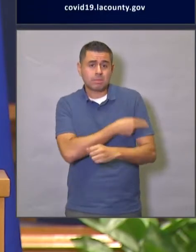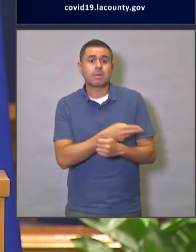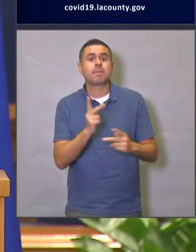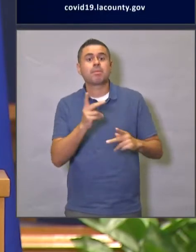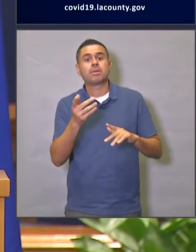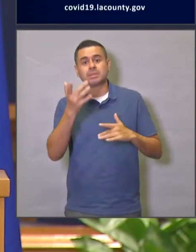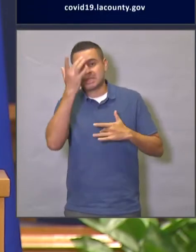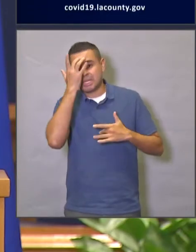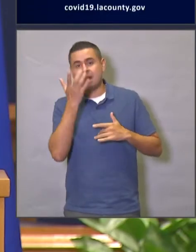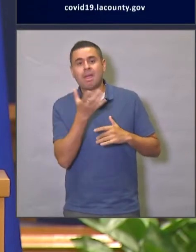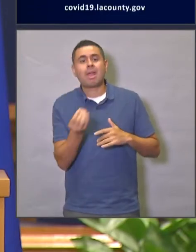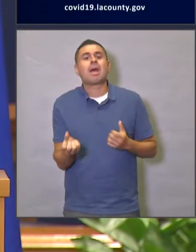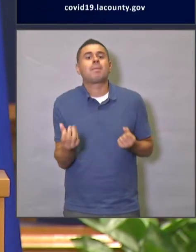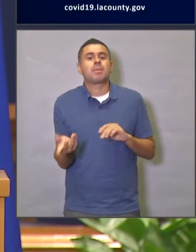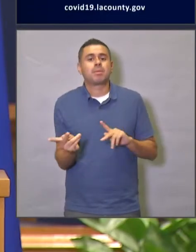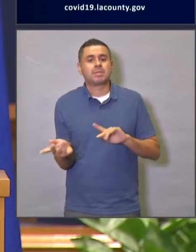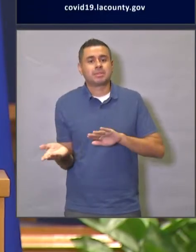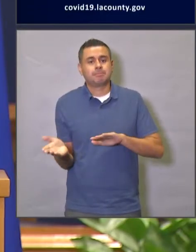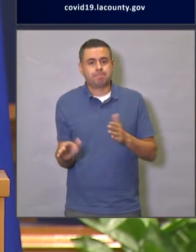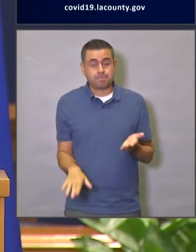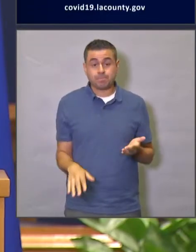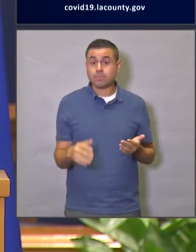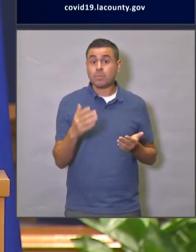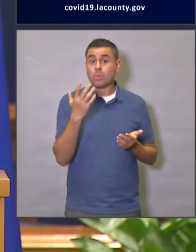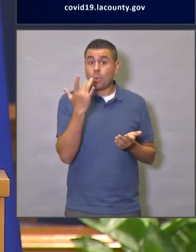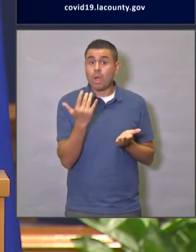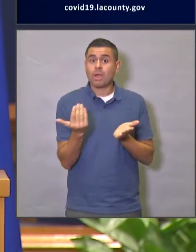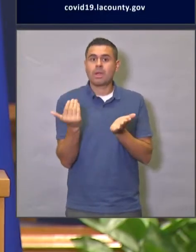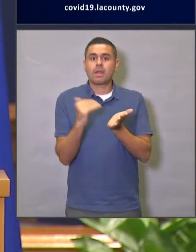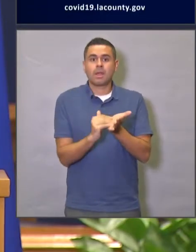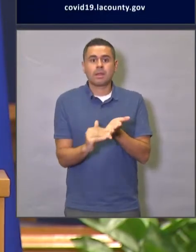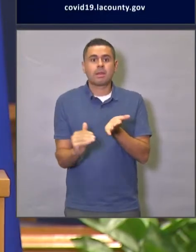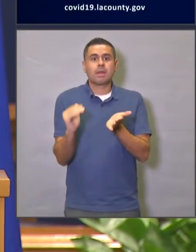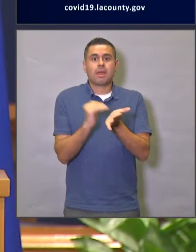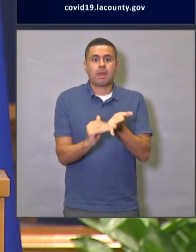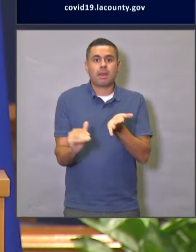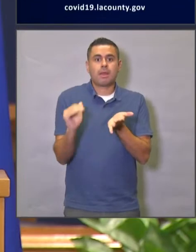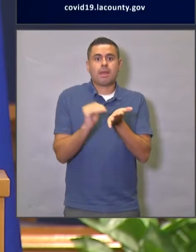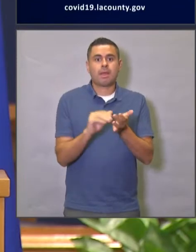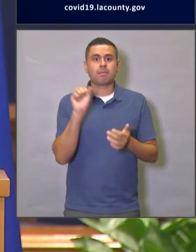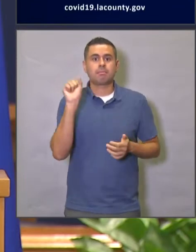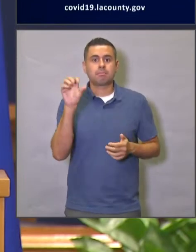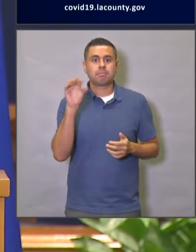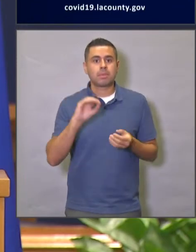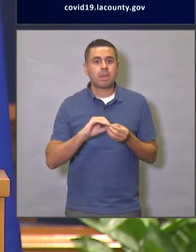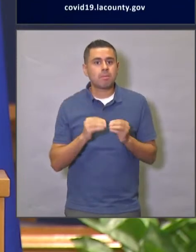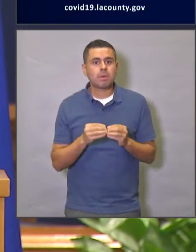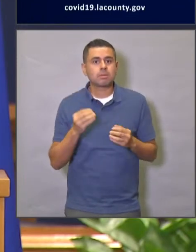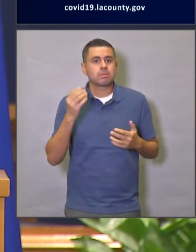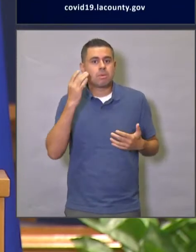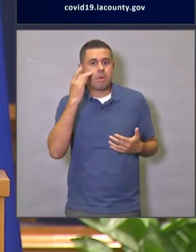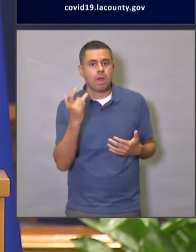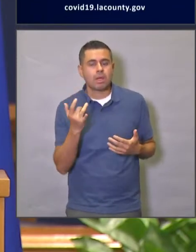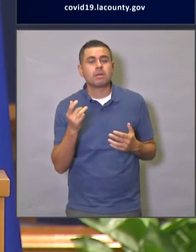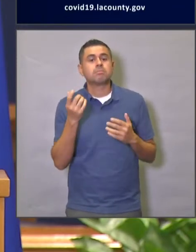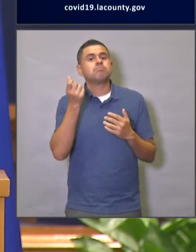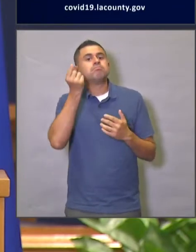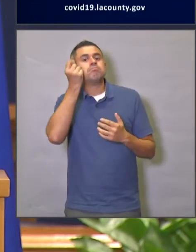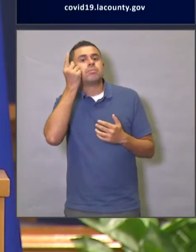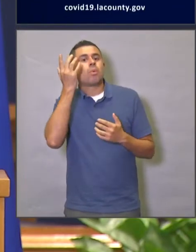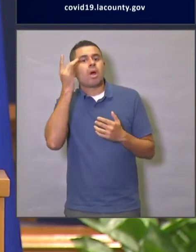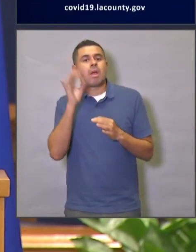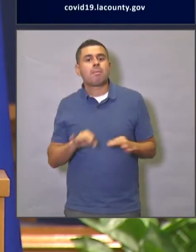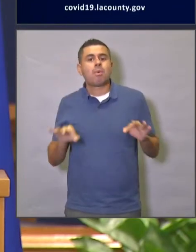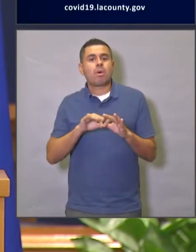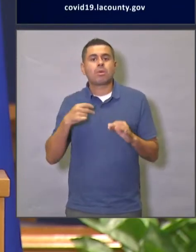datos a menudo porque es muy importante considerarlos cuando el Estado o el condado